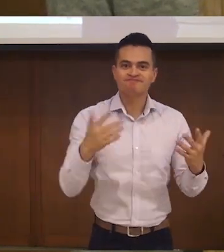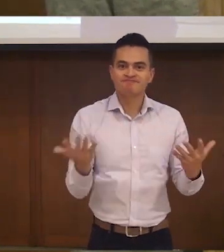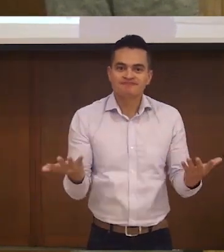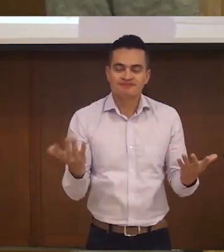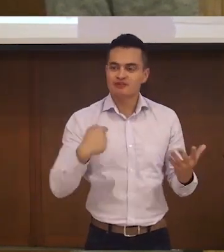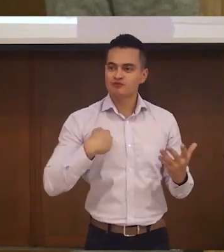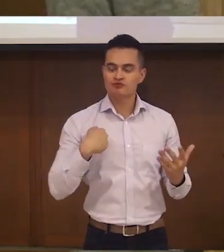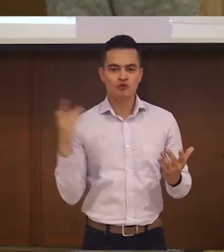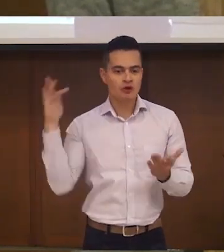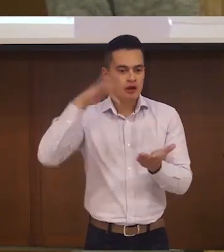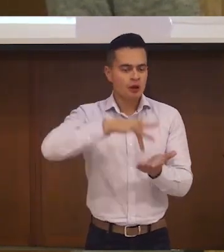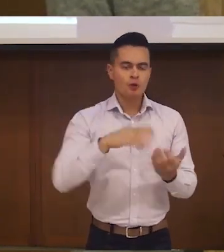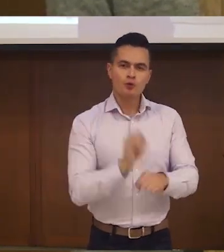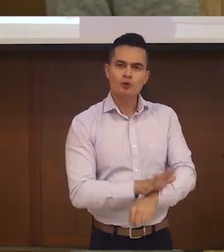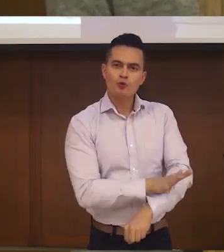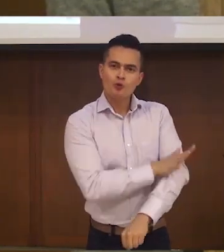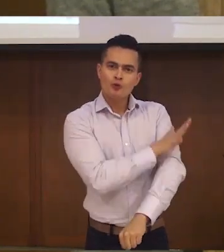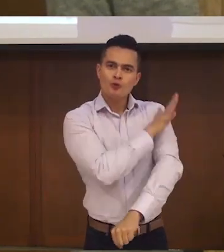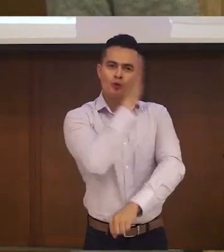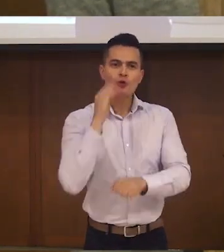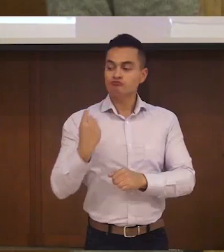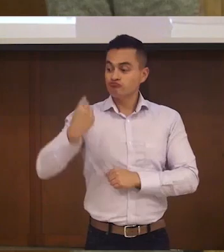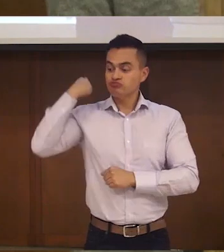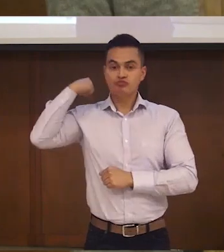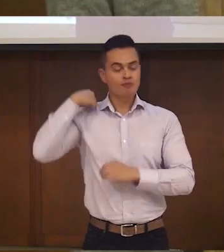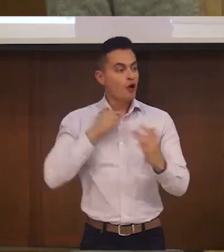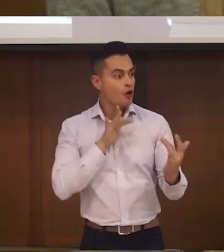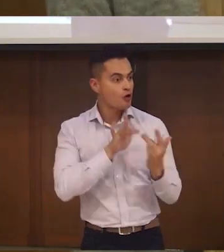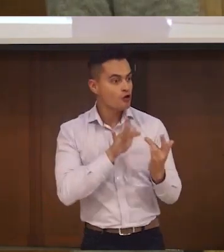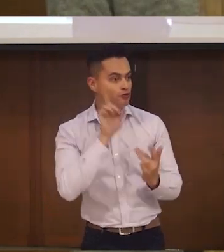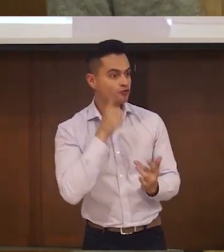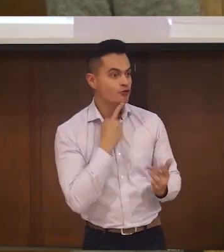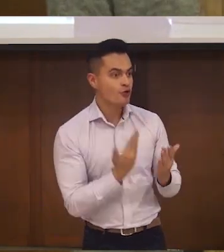que vine a descubrir maravillado hace unos pocos meses.